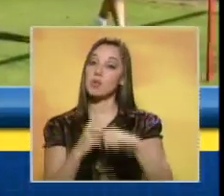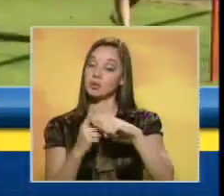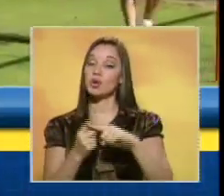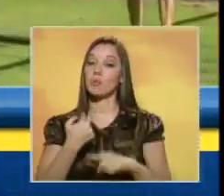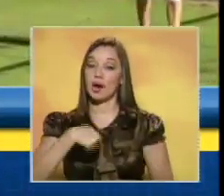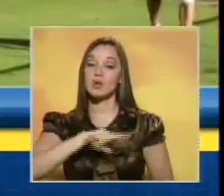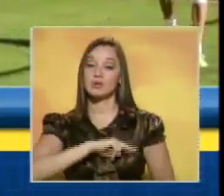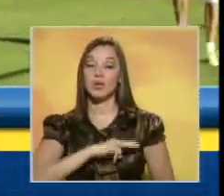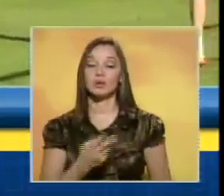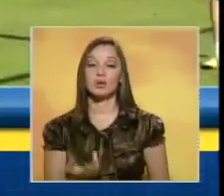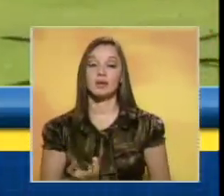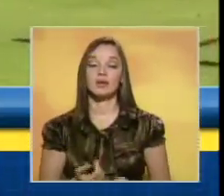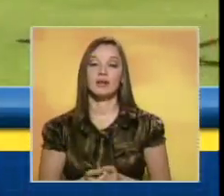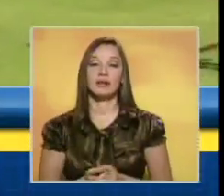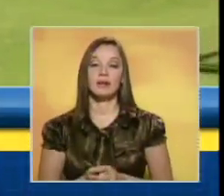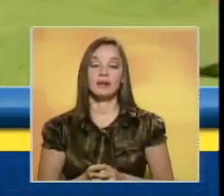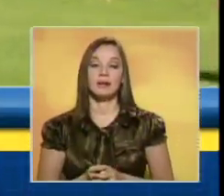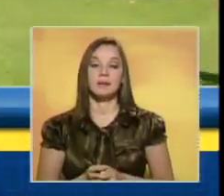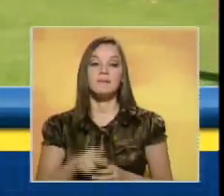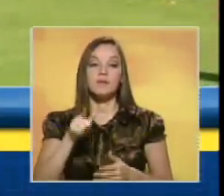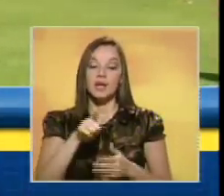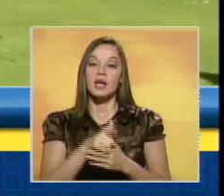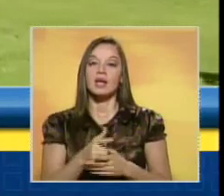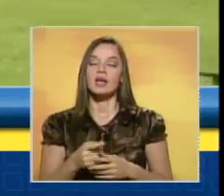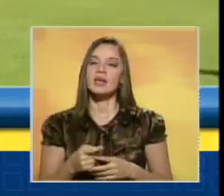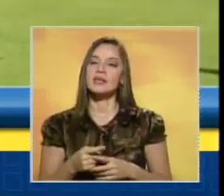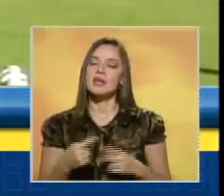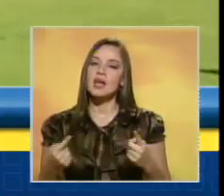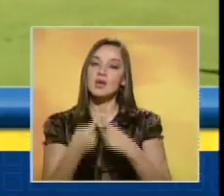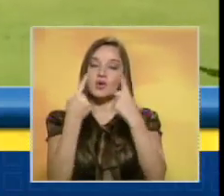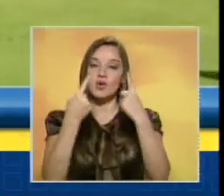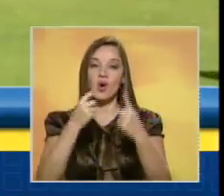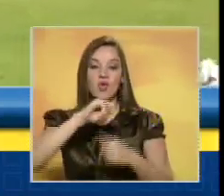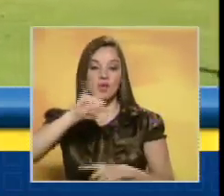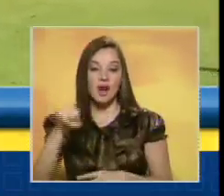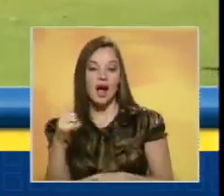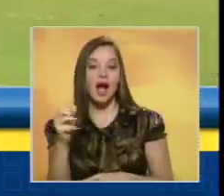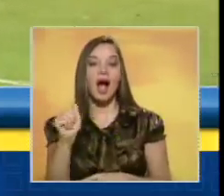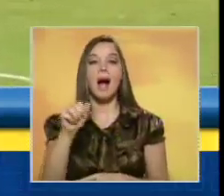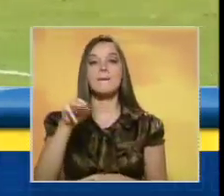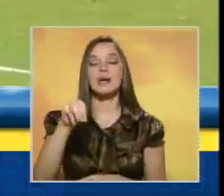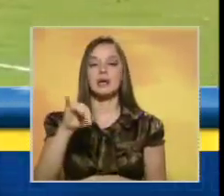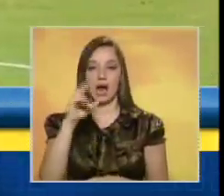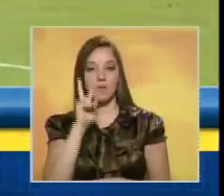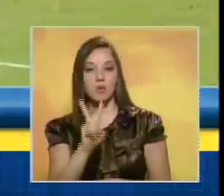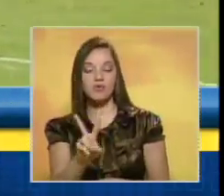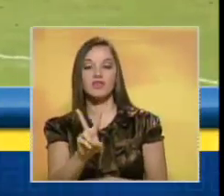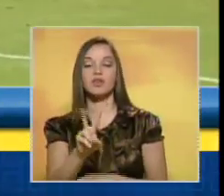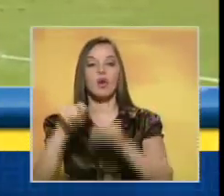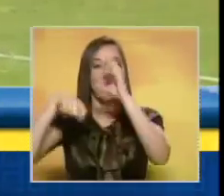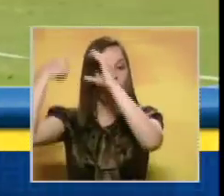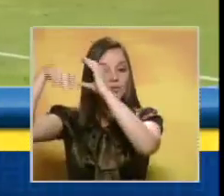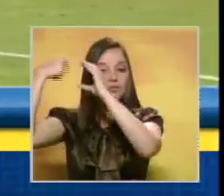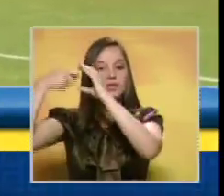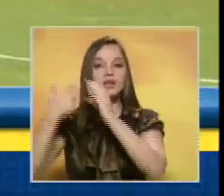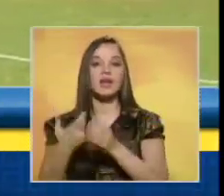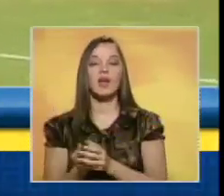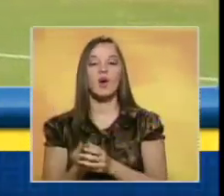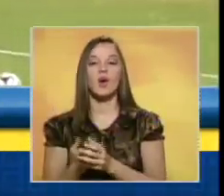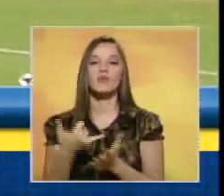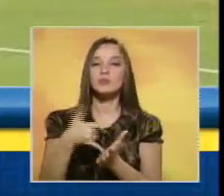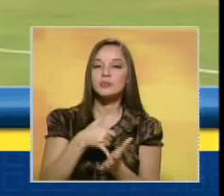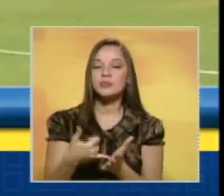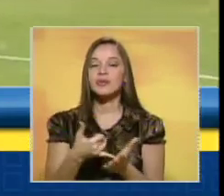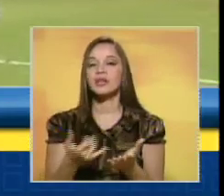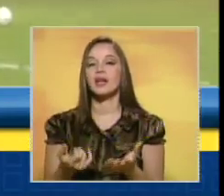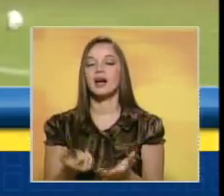nosotros. Nos toca con un partido contra Jamaica. Hemos visto videos, hemos visto debilidades y